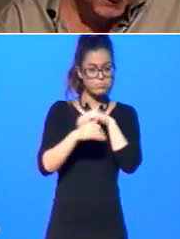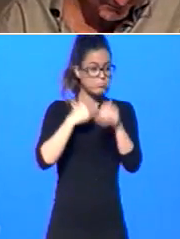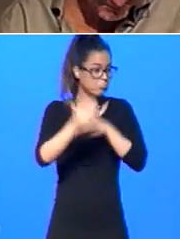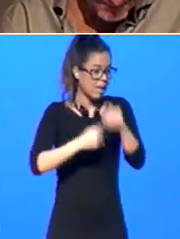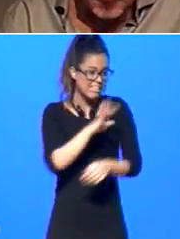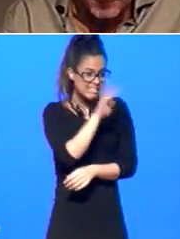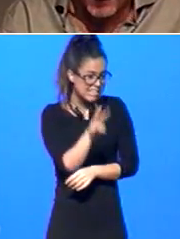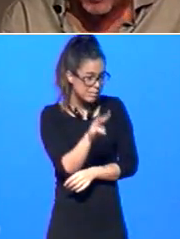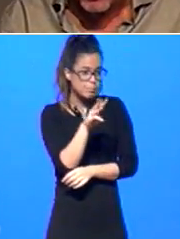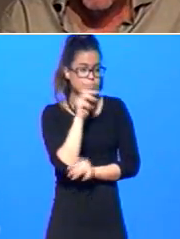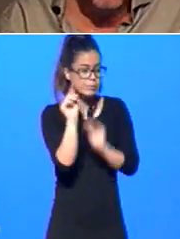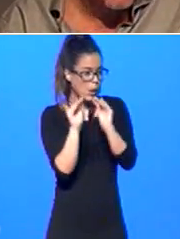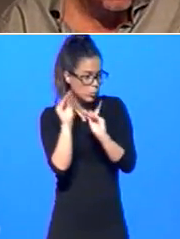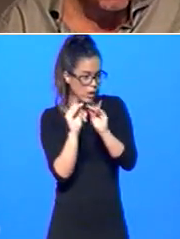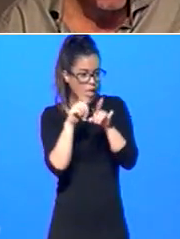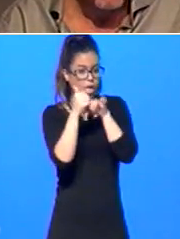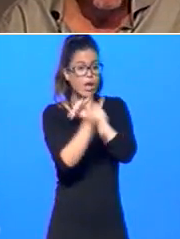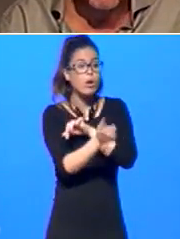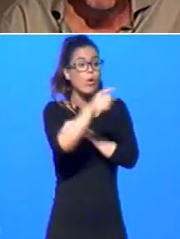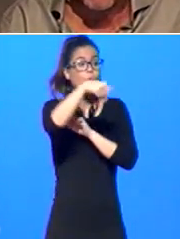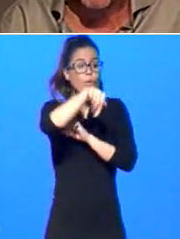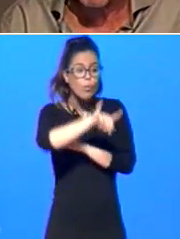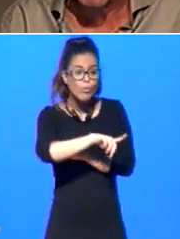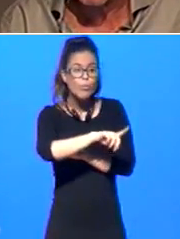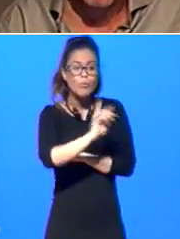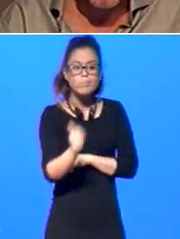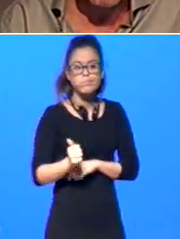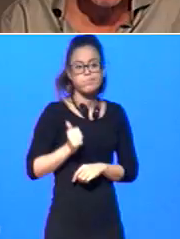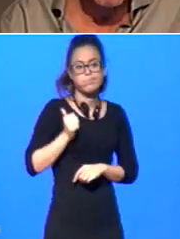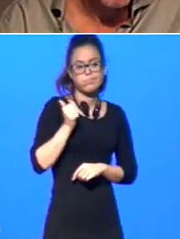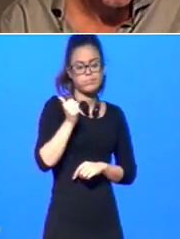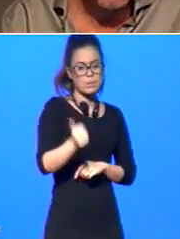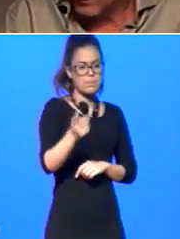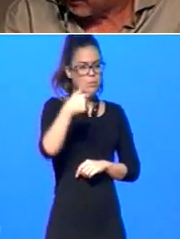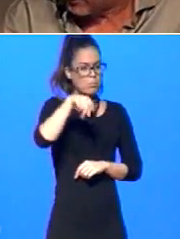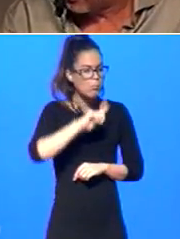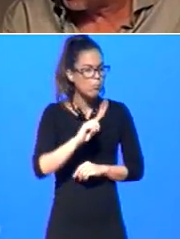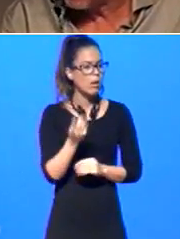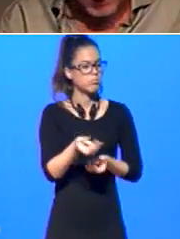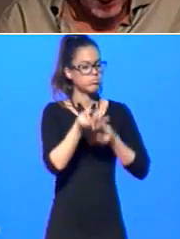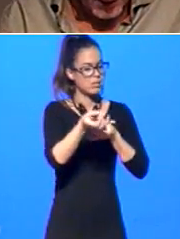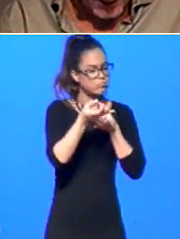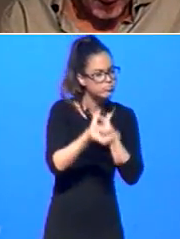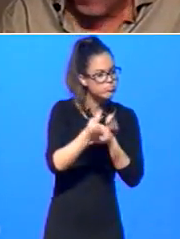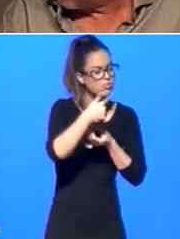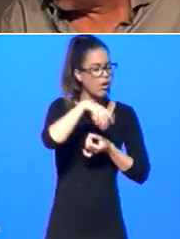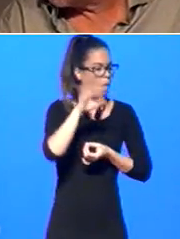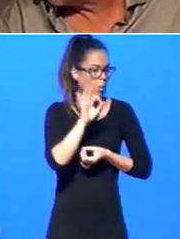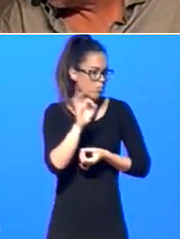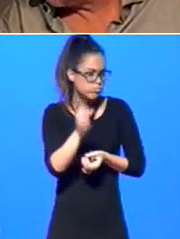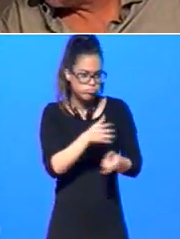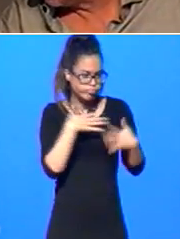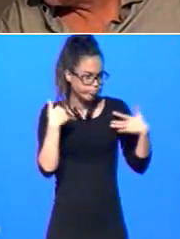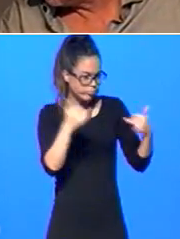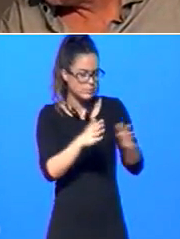preguntas y después tendréis un momento para hacer vuestras matizaciones y vuestras apreciaciones. Pues vamos a pasar a